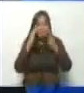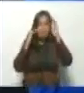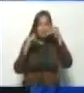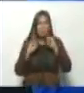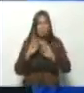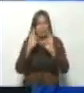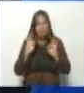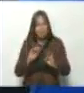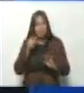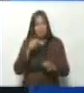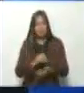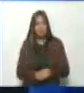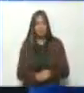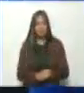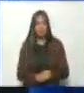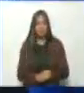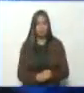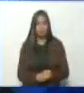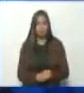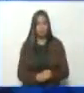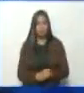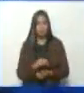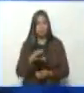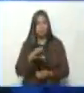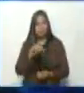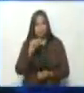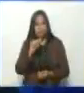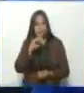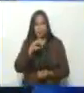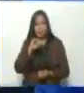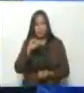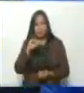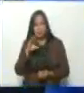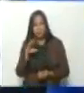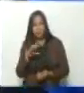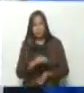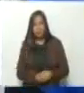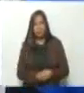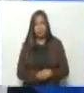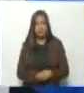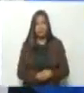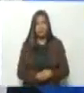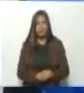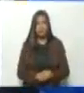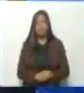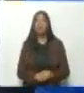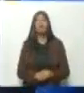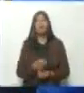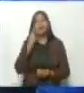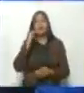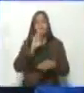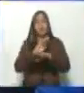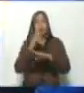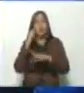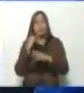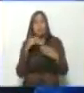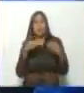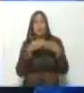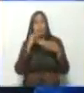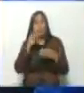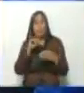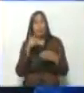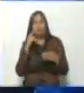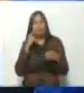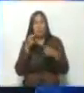atendiendo con las mesas técnicas de reciclaje de aceite y se han atendido ahorita con el programa de Negra Hipólita. Sin embargo, nos quedan